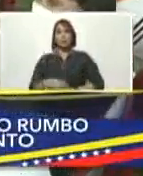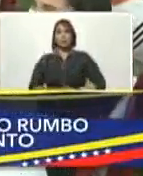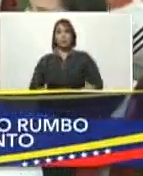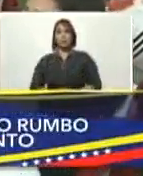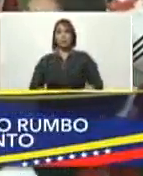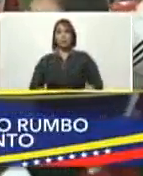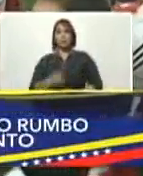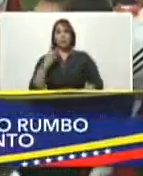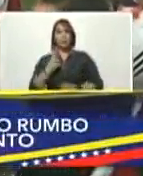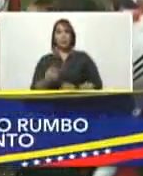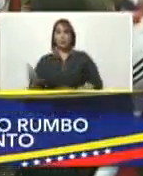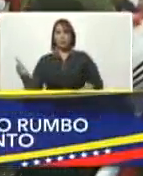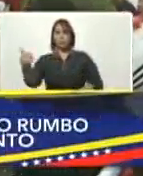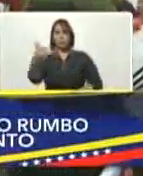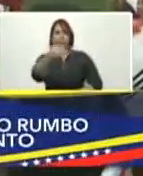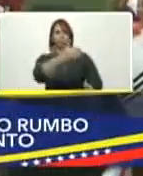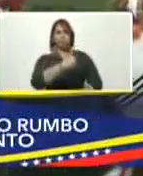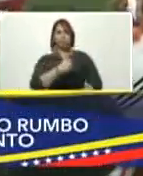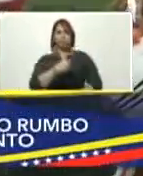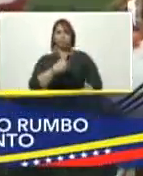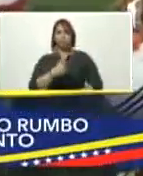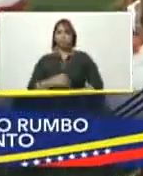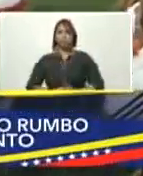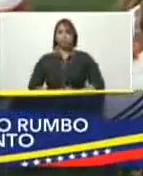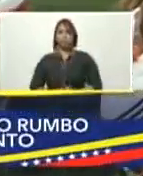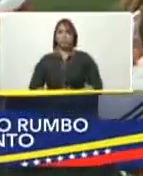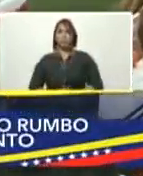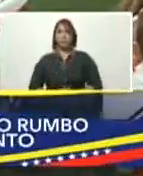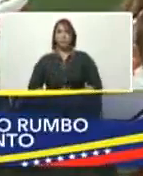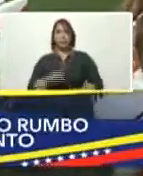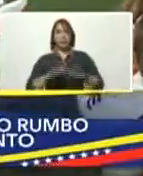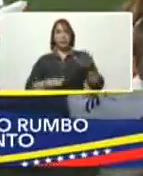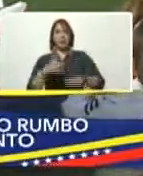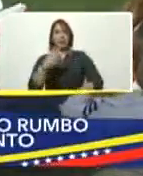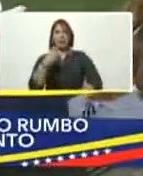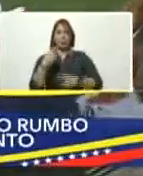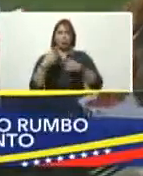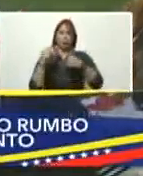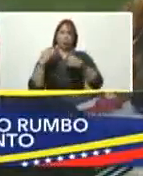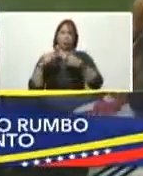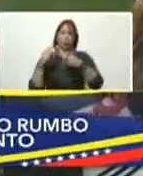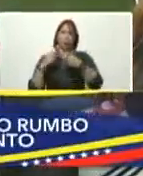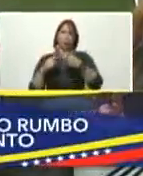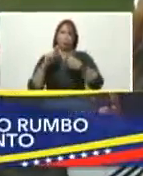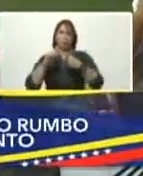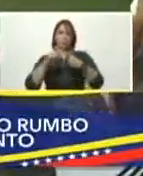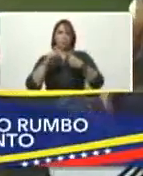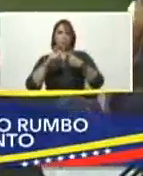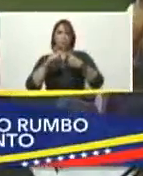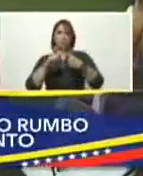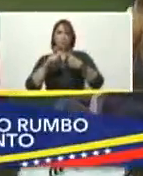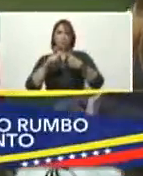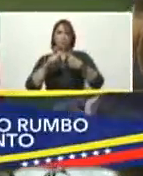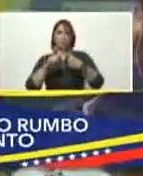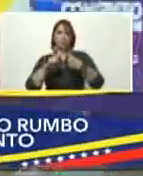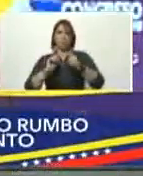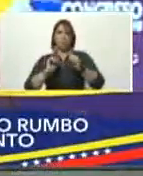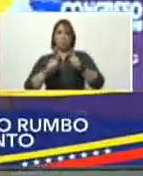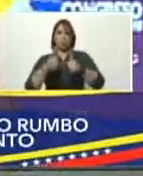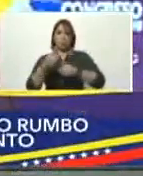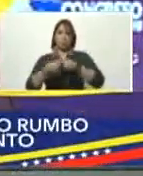debe recoger por lo menos tres cosas. Uno, la aplicación de las